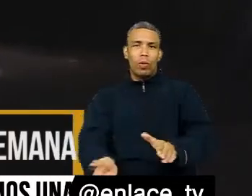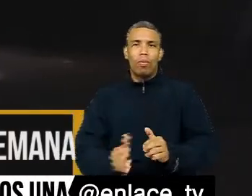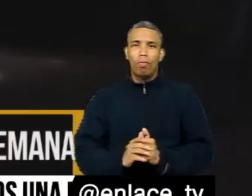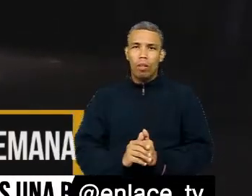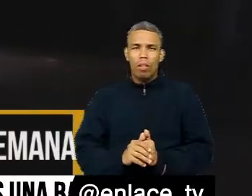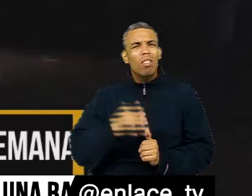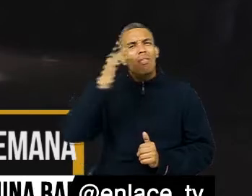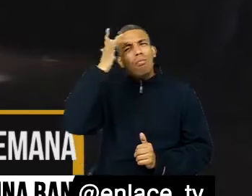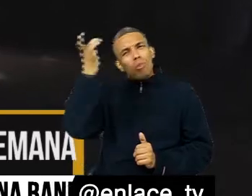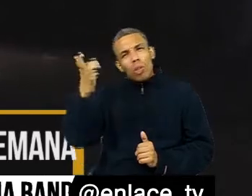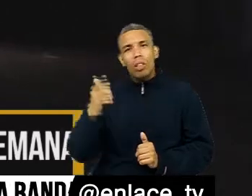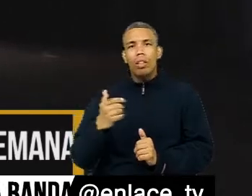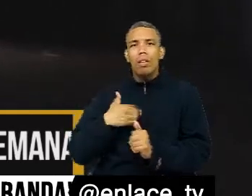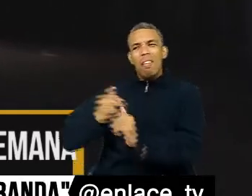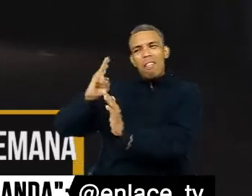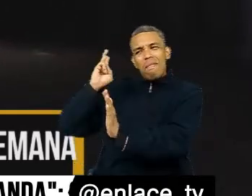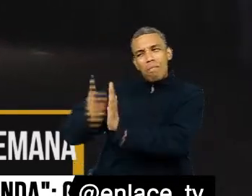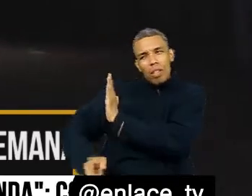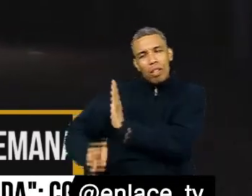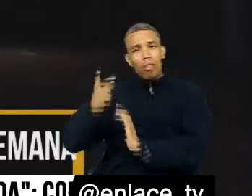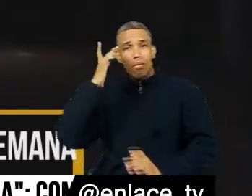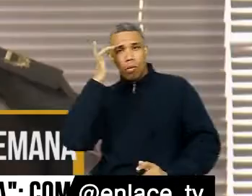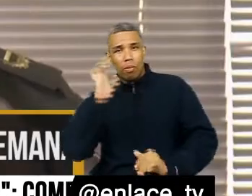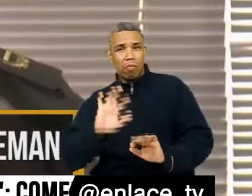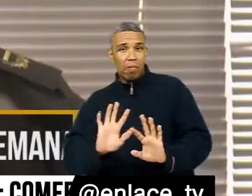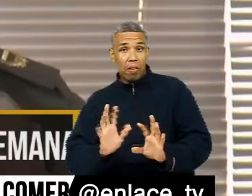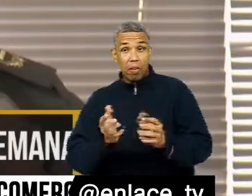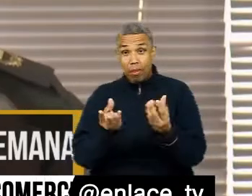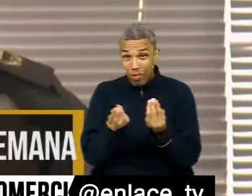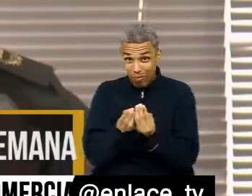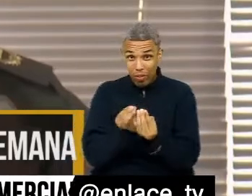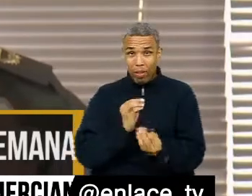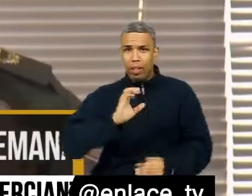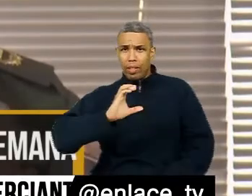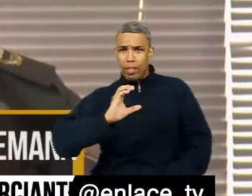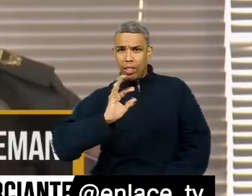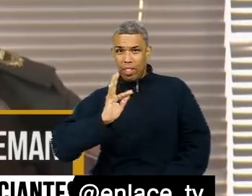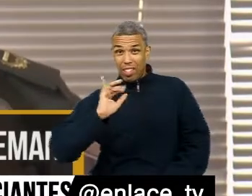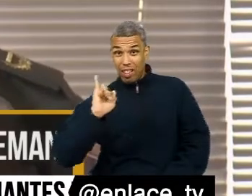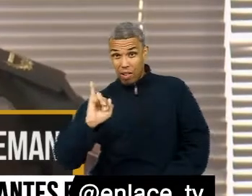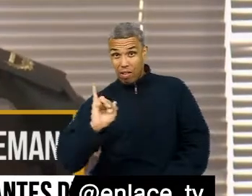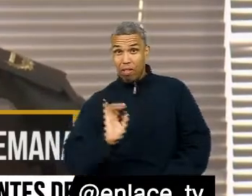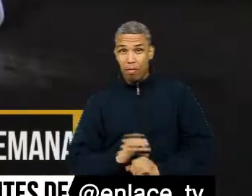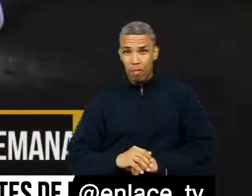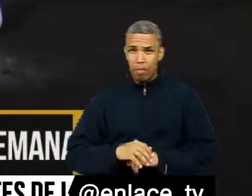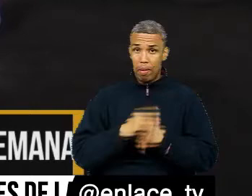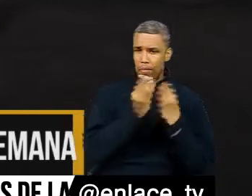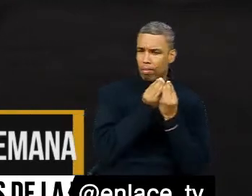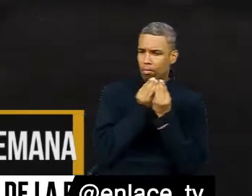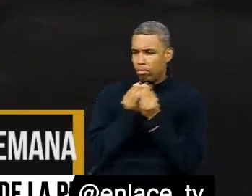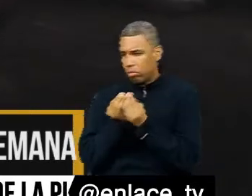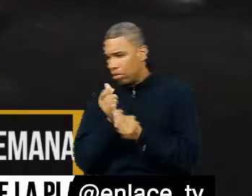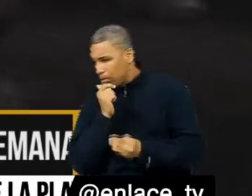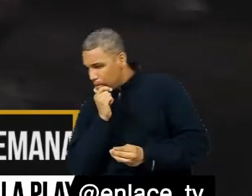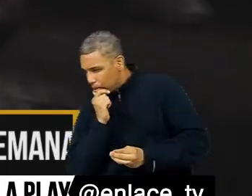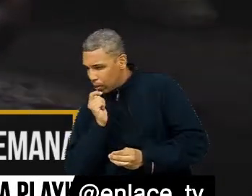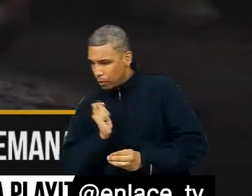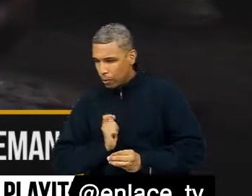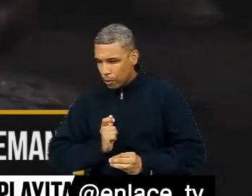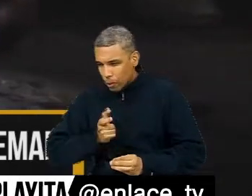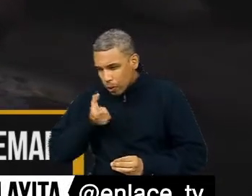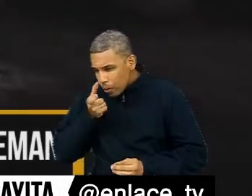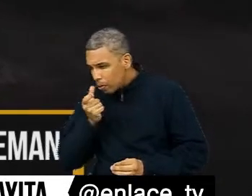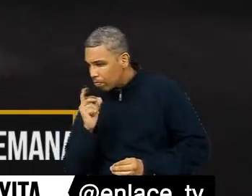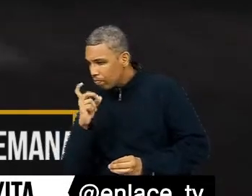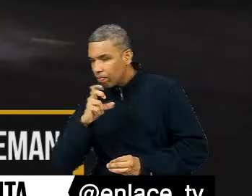cuál fue la situación. El cuerpo técnico de investigación fue quien realizó la inspección a cadáver. Según se conoció, este hombre respondía